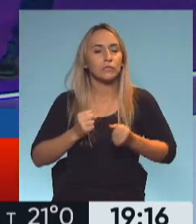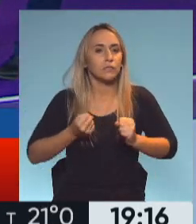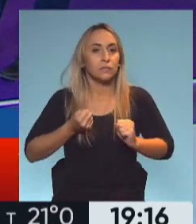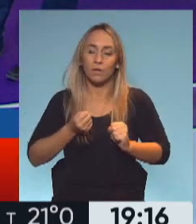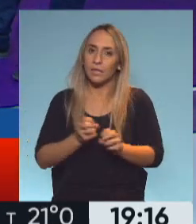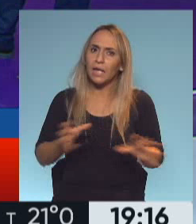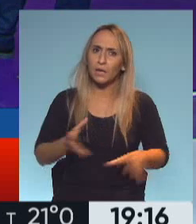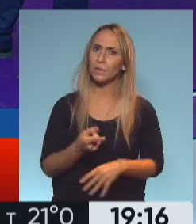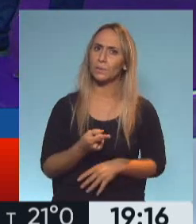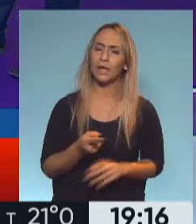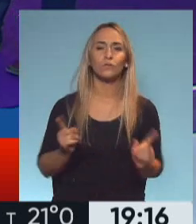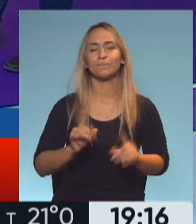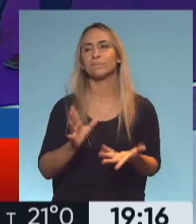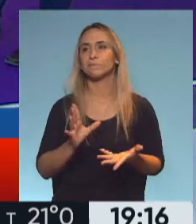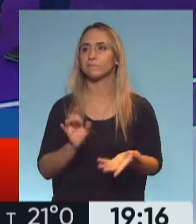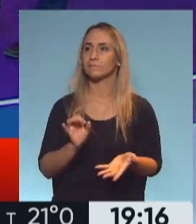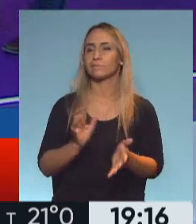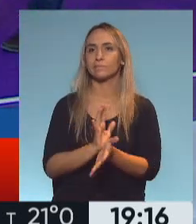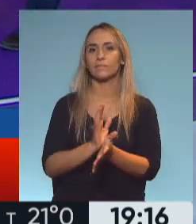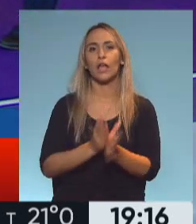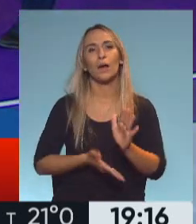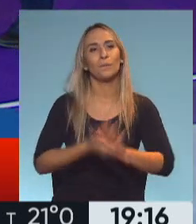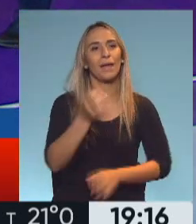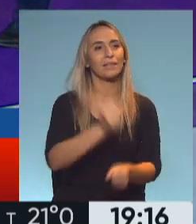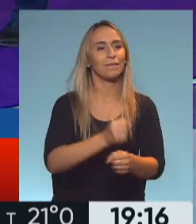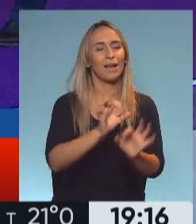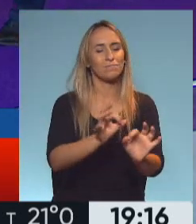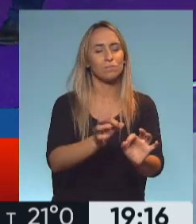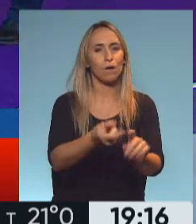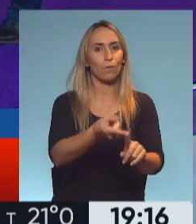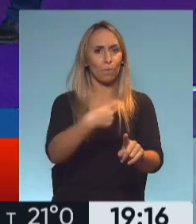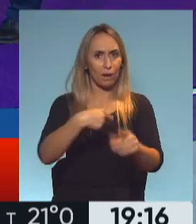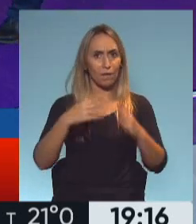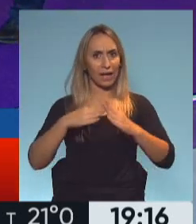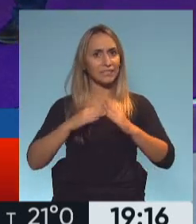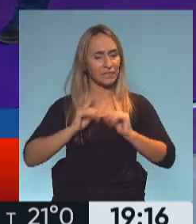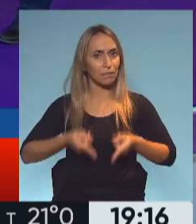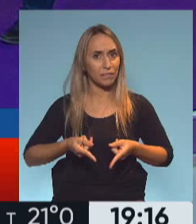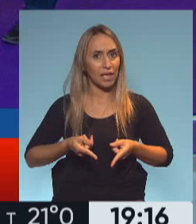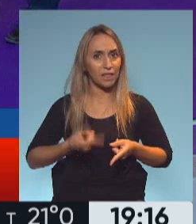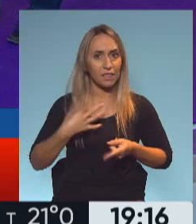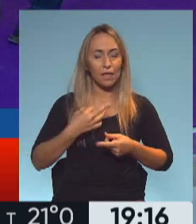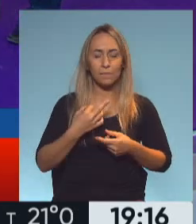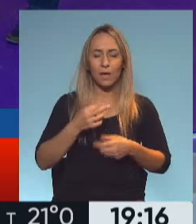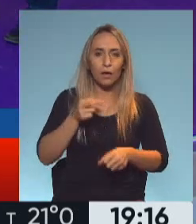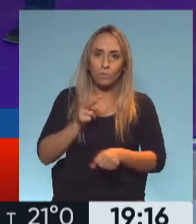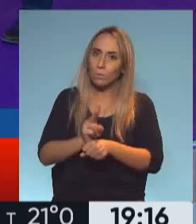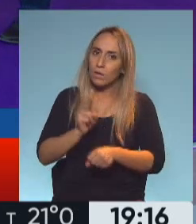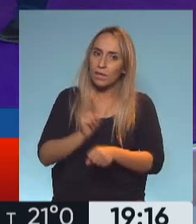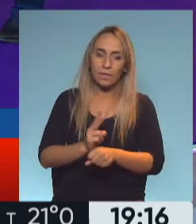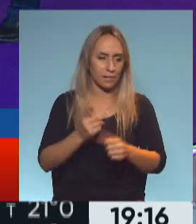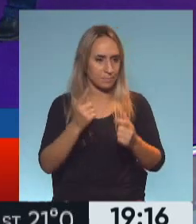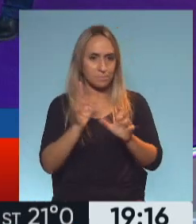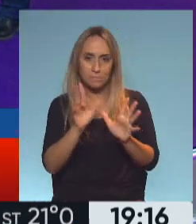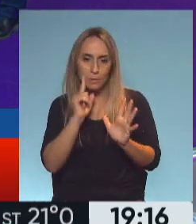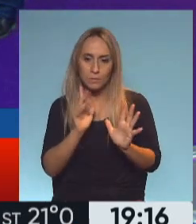que no es solo cuando uno va a trabajar. Claro. Cuando uno vuelve a su casa. Claro. Los cuidados que tiene que tener para no